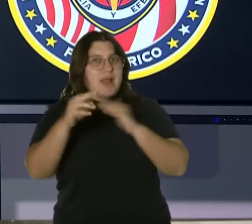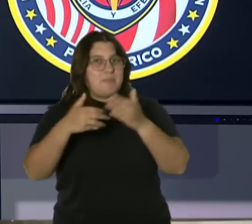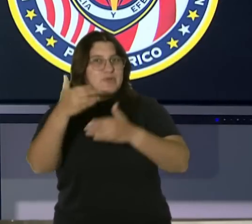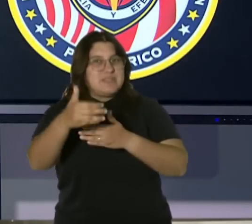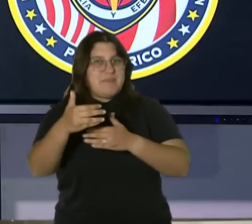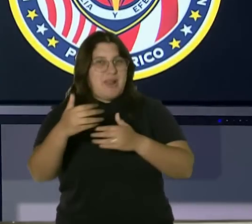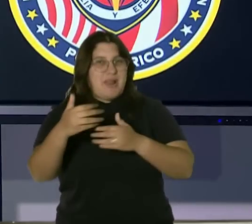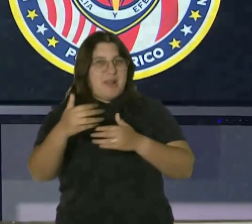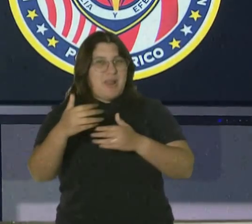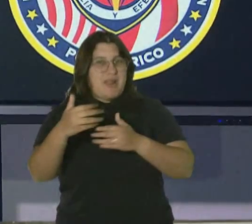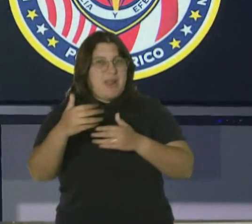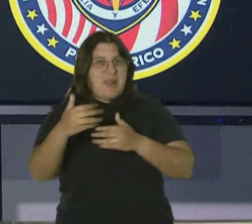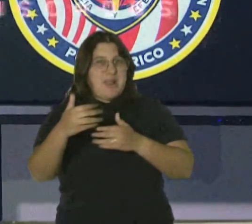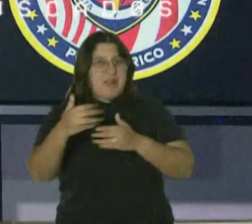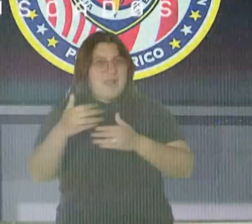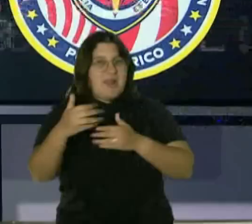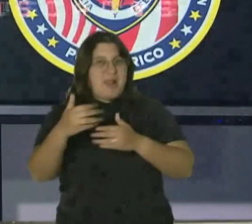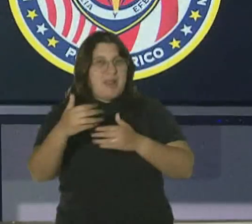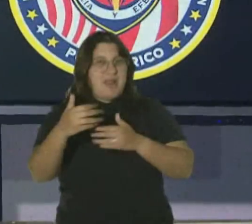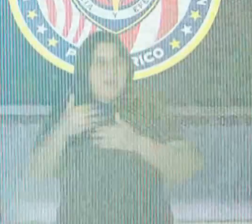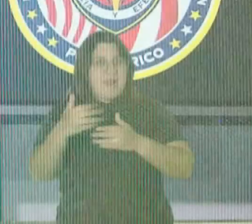Puerto Rico